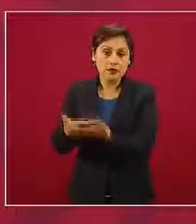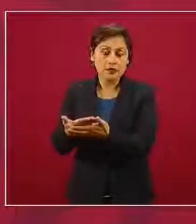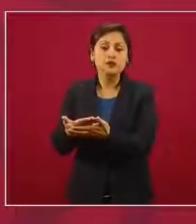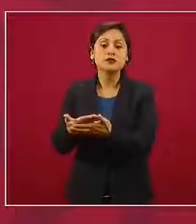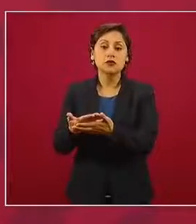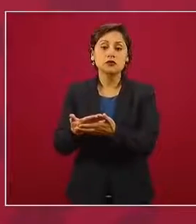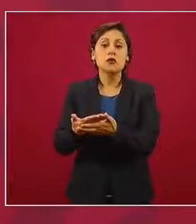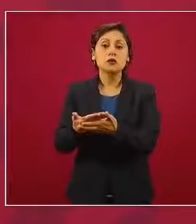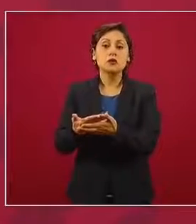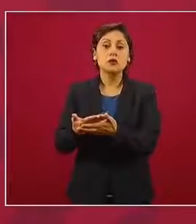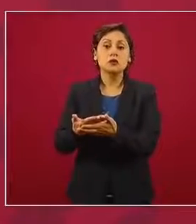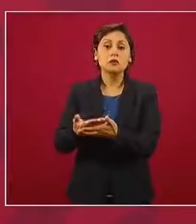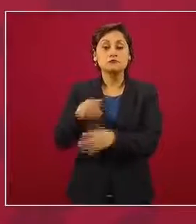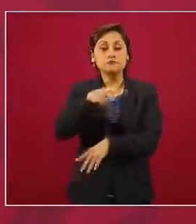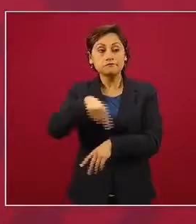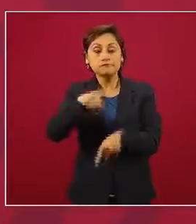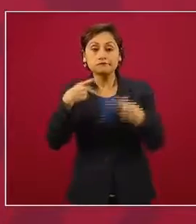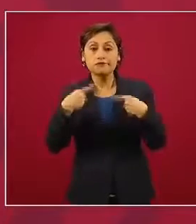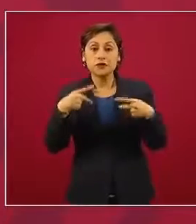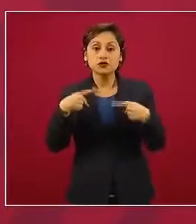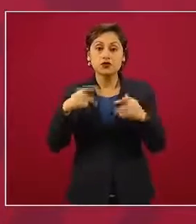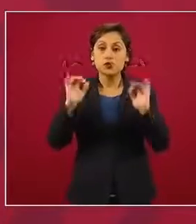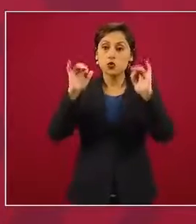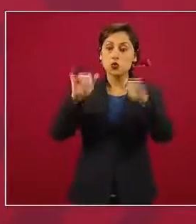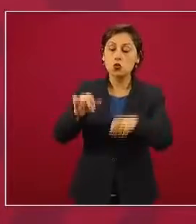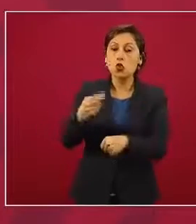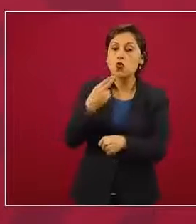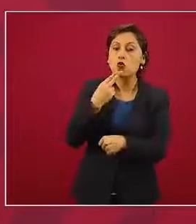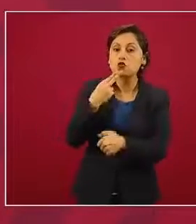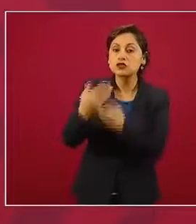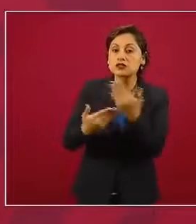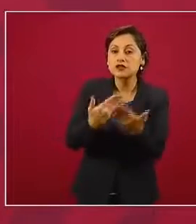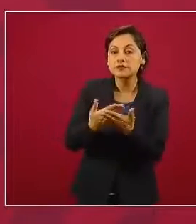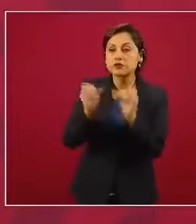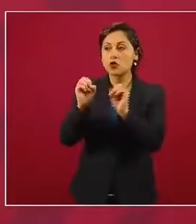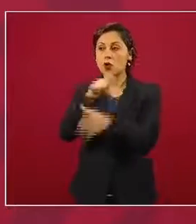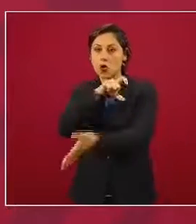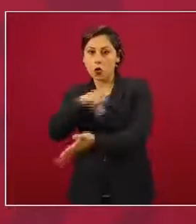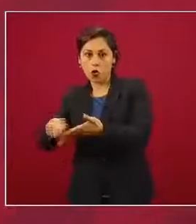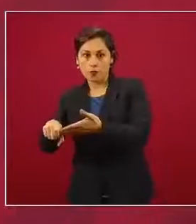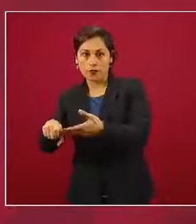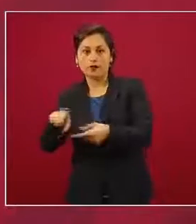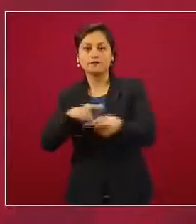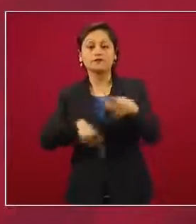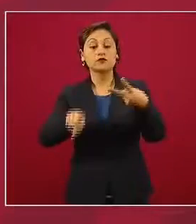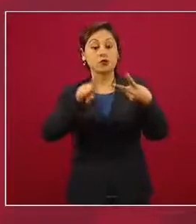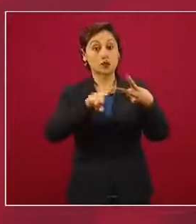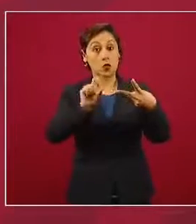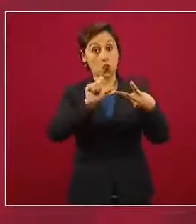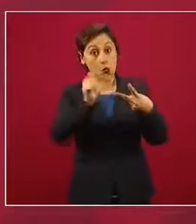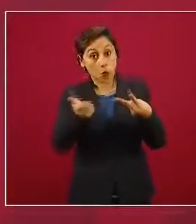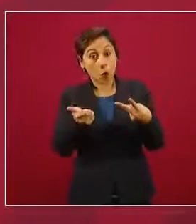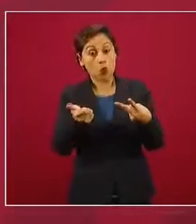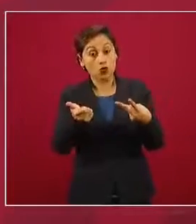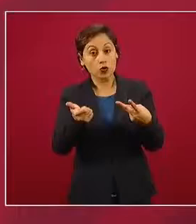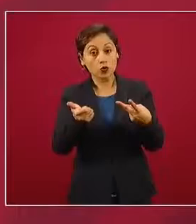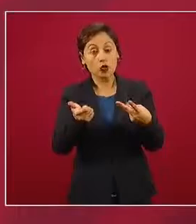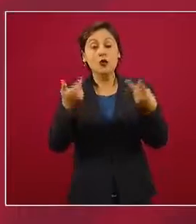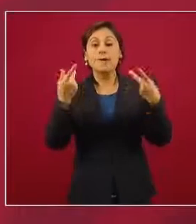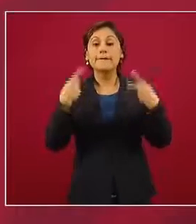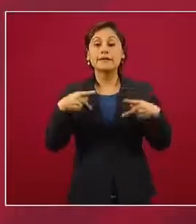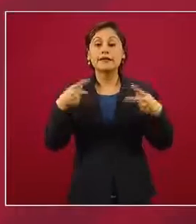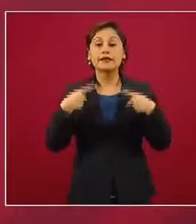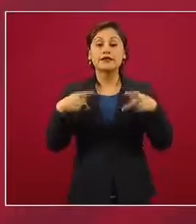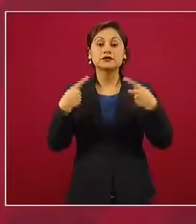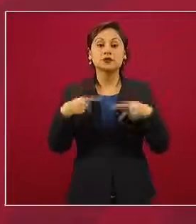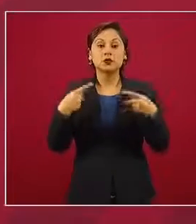que son quienes utilizan los servicios o compran los productos. Hay otro grupo que son quienes trabajan